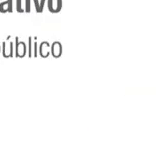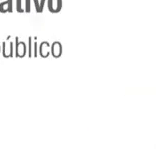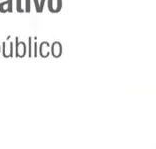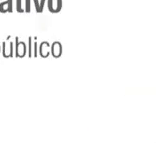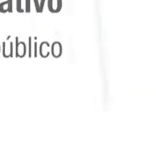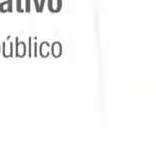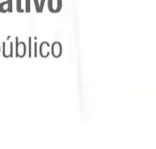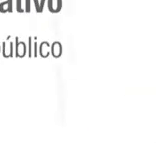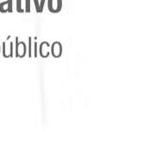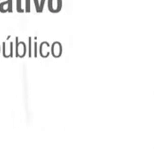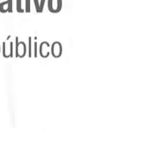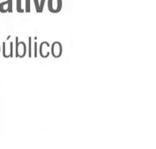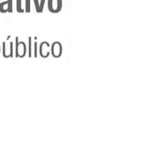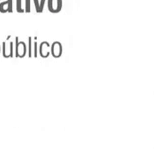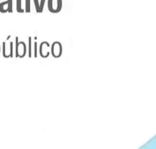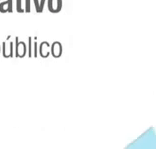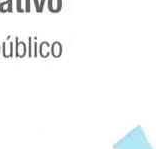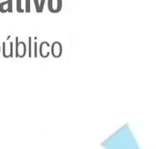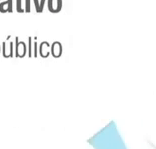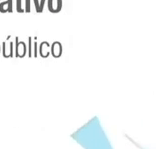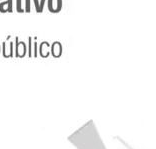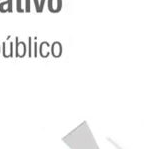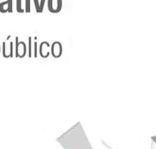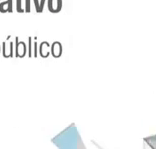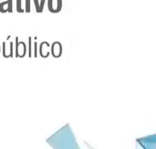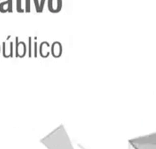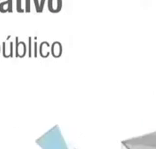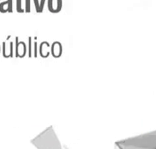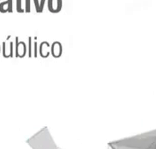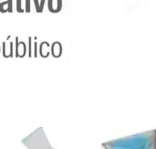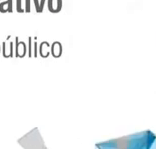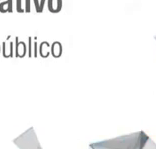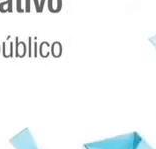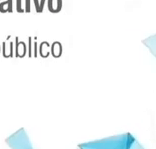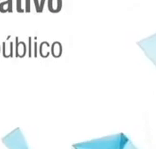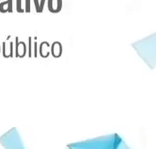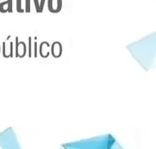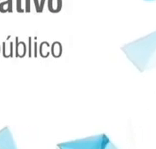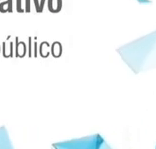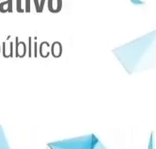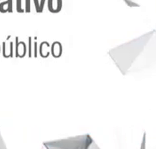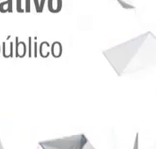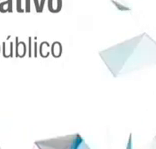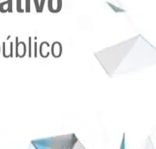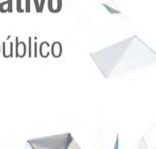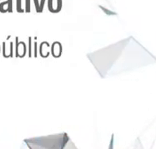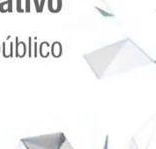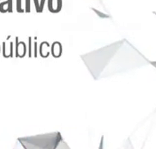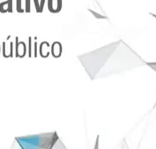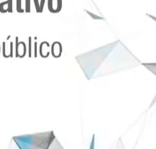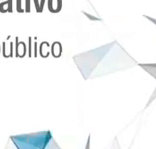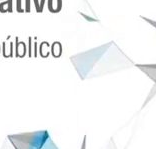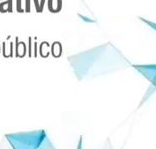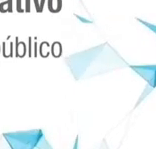El siguiente programa es clasificación I, informativo, apto para todo público.